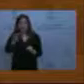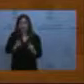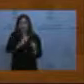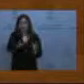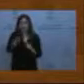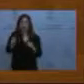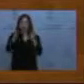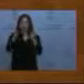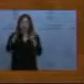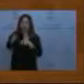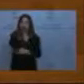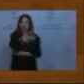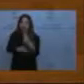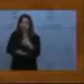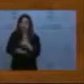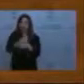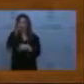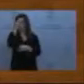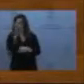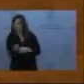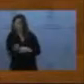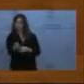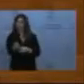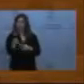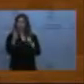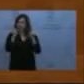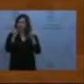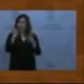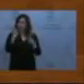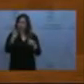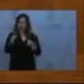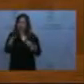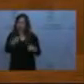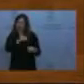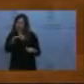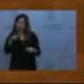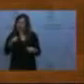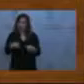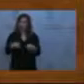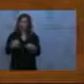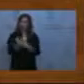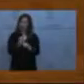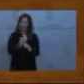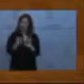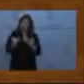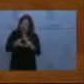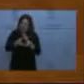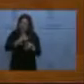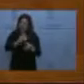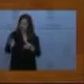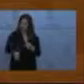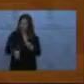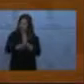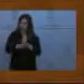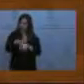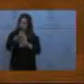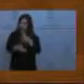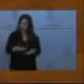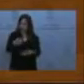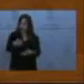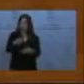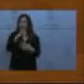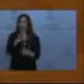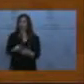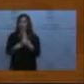enseña a cooperar, te enseña a respetar, te enseña a desarrollar el autocontrol, la constancia, el trabajo en equipo, dice, hoy en día no es sostenible. Y luego